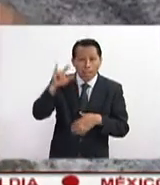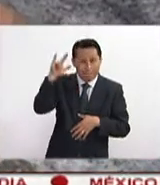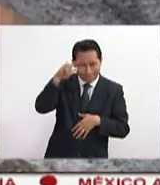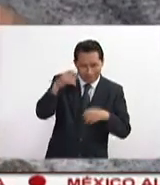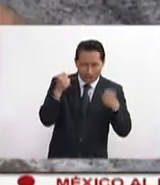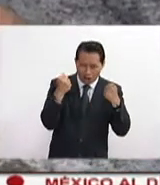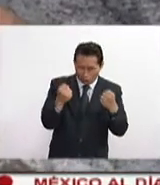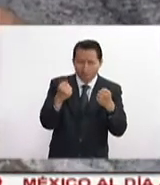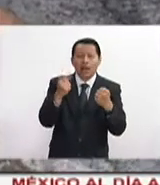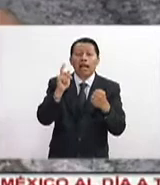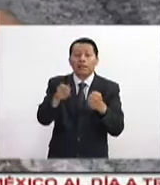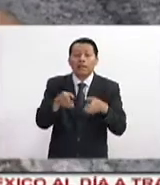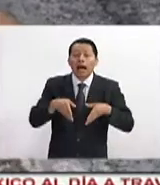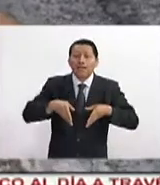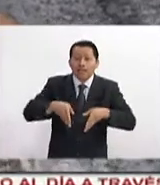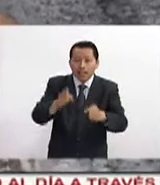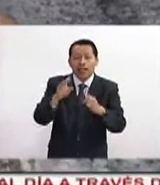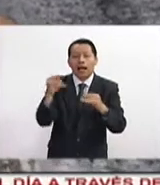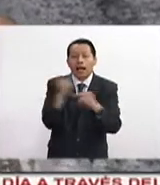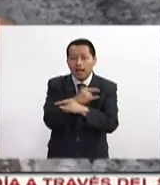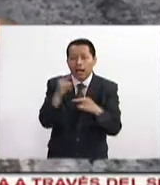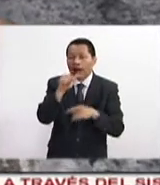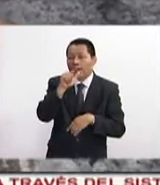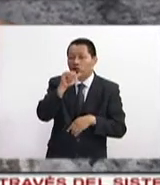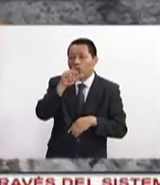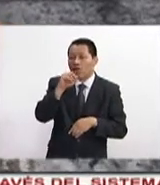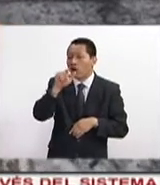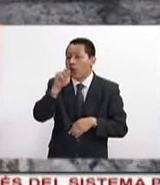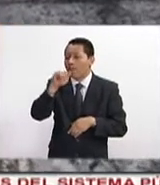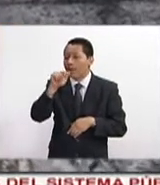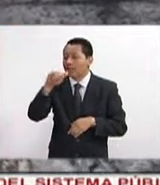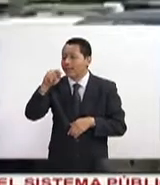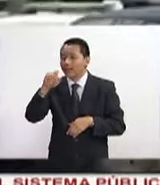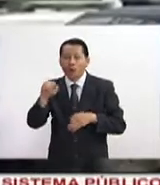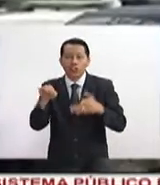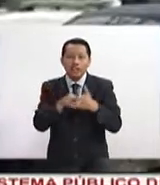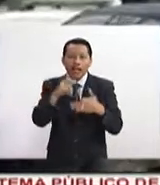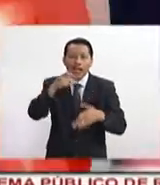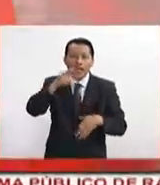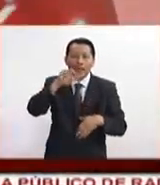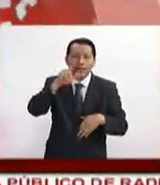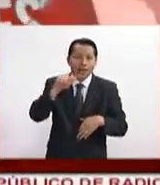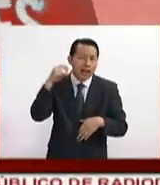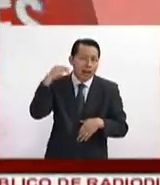fue encontrado en la avenida Adolfo López Mateos, cerca de La Quebrada, en Acapulco.